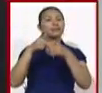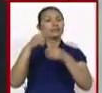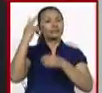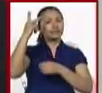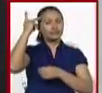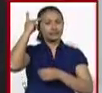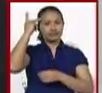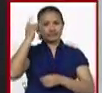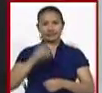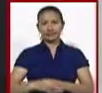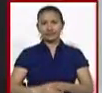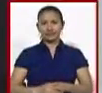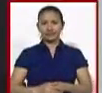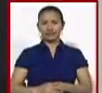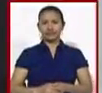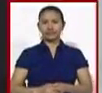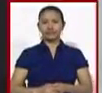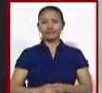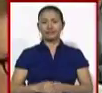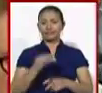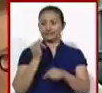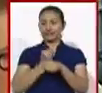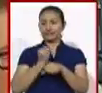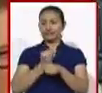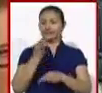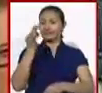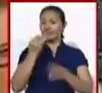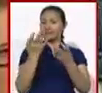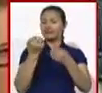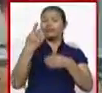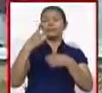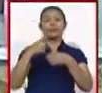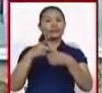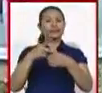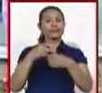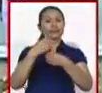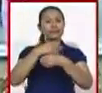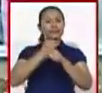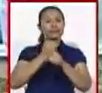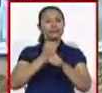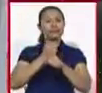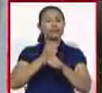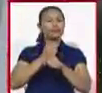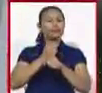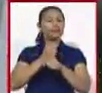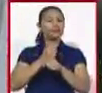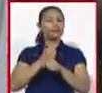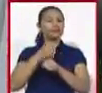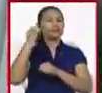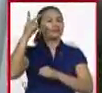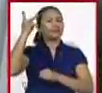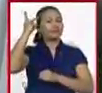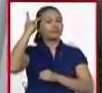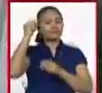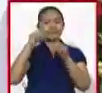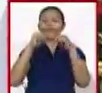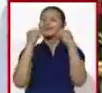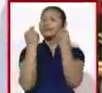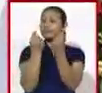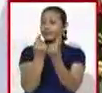asuntos políticos. La Iglesia, si quiere participar, debería crear un partido político y no